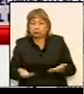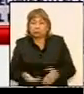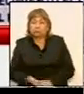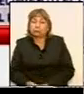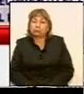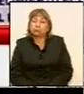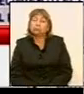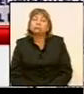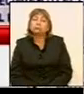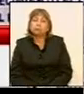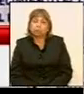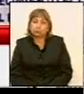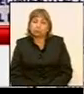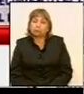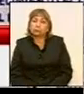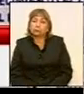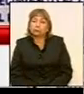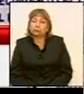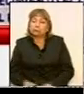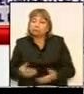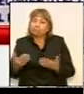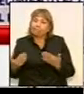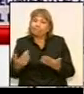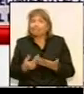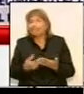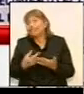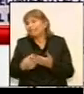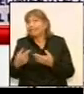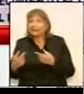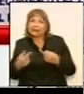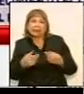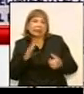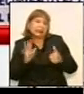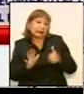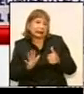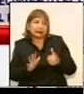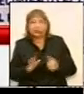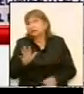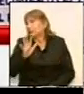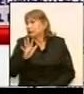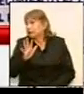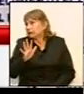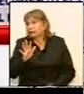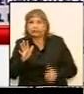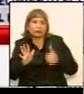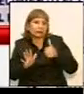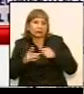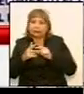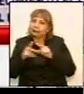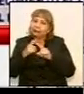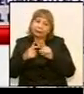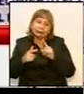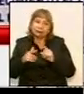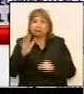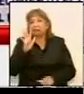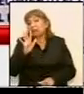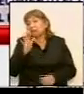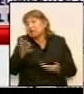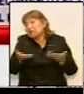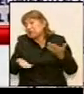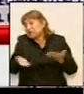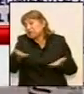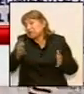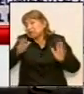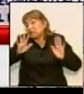minero. Podemos discutir que si no es 6, de repente es 6.5, de repente 5, ya